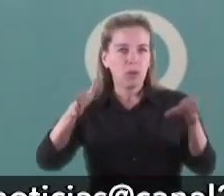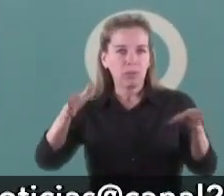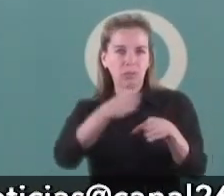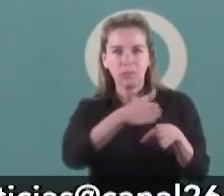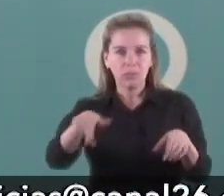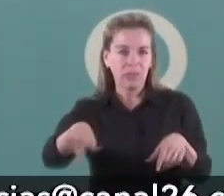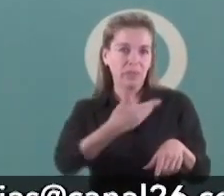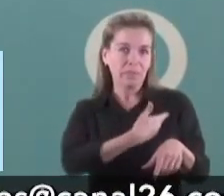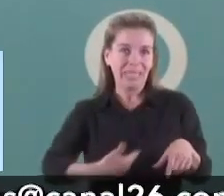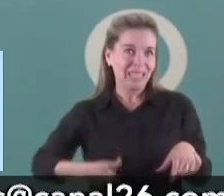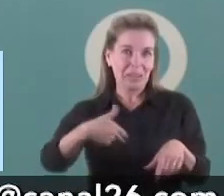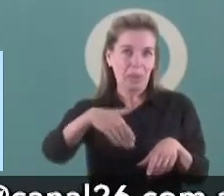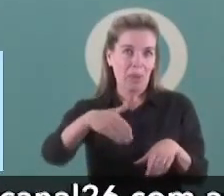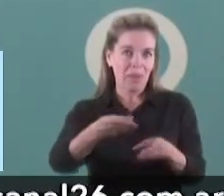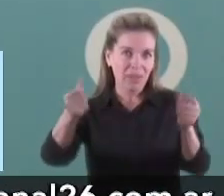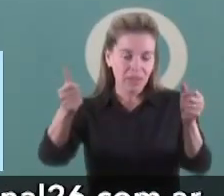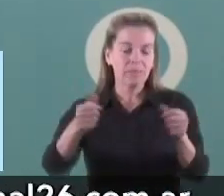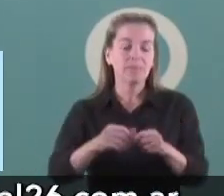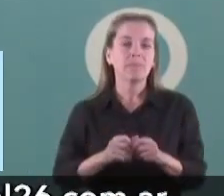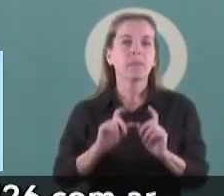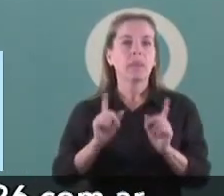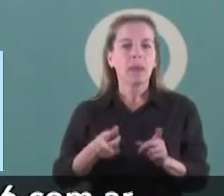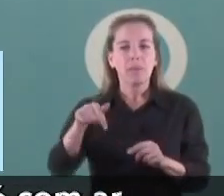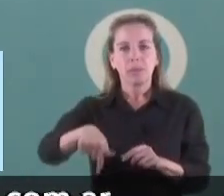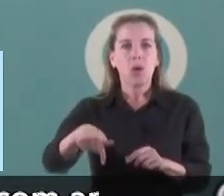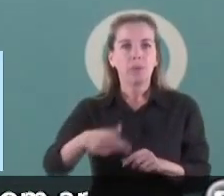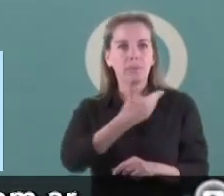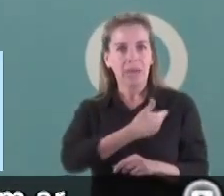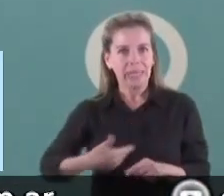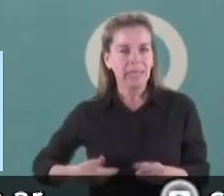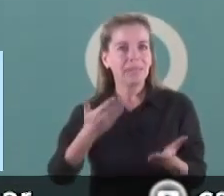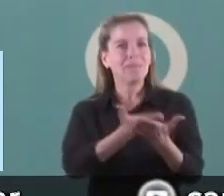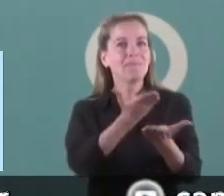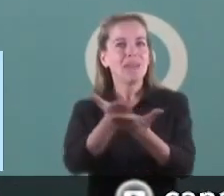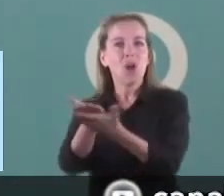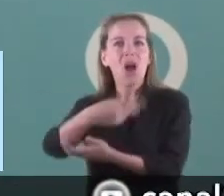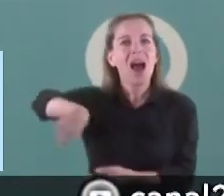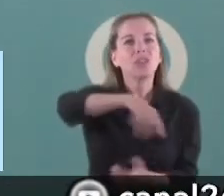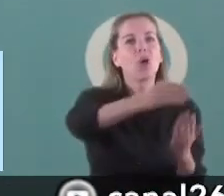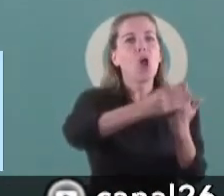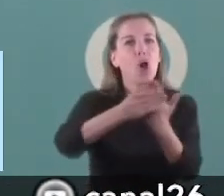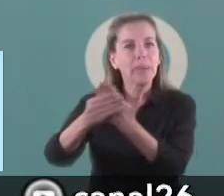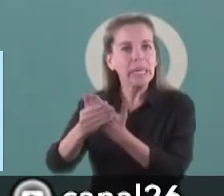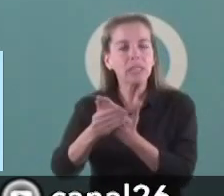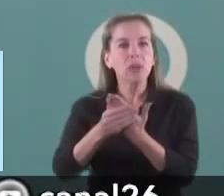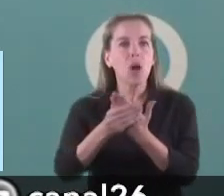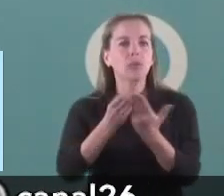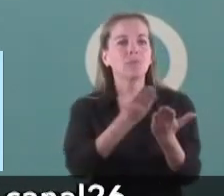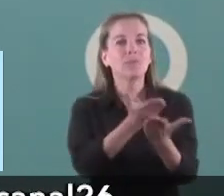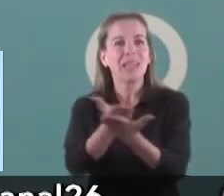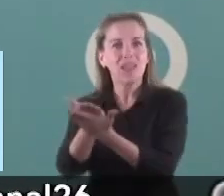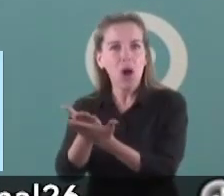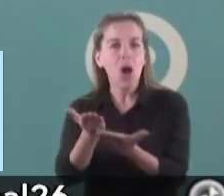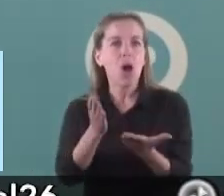presidente Alberto Fernández que también instó a todos los ministros a fortalecer todos los aspectos